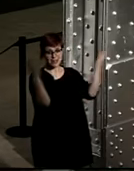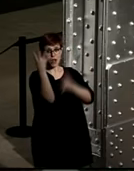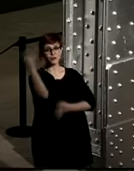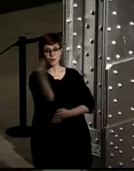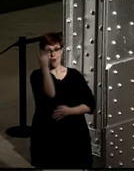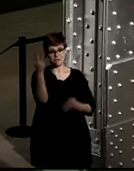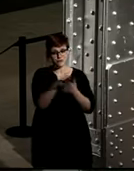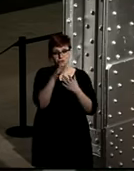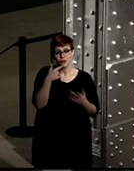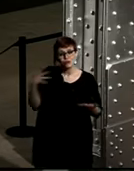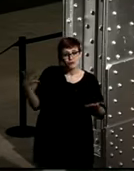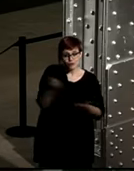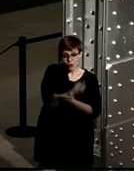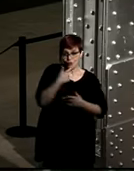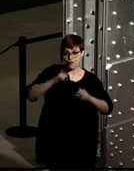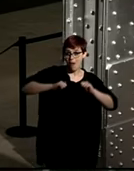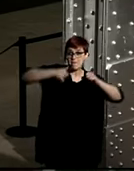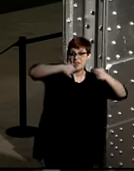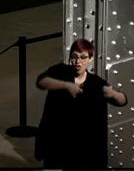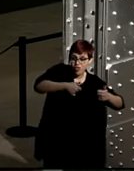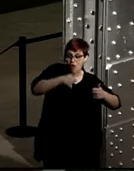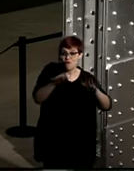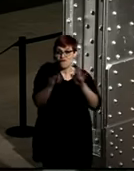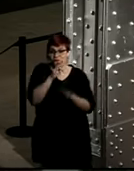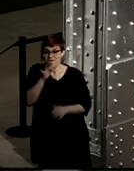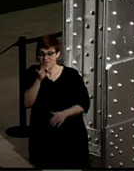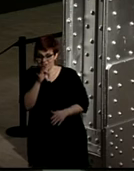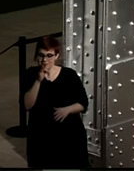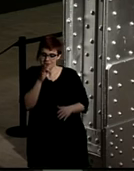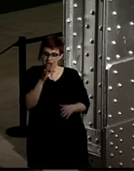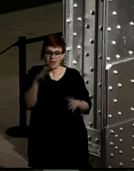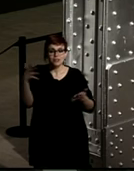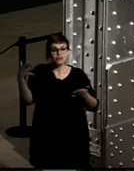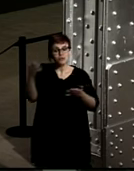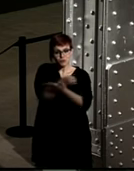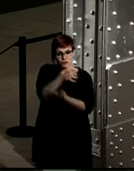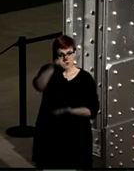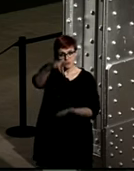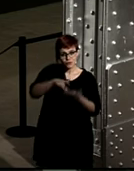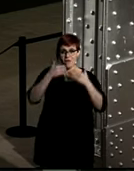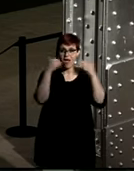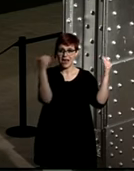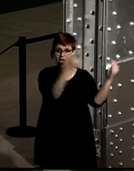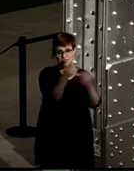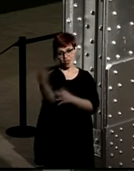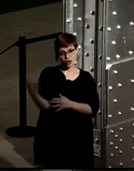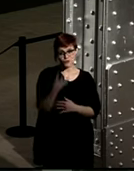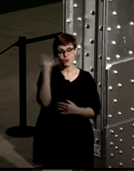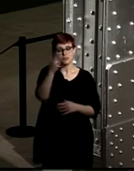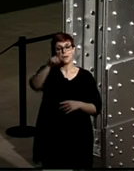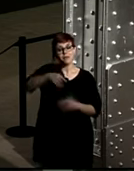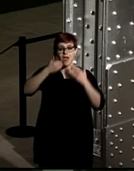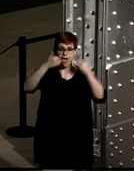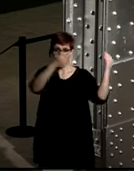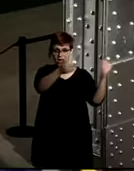en marcha, los que están a punto y los futuros, que espero que sean un montón. Gracias a los cuatro y muchísimas gracias